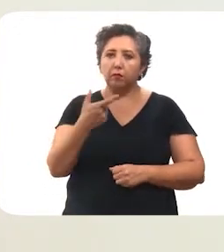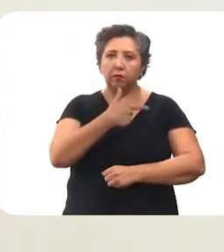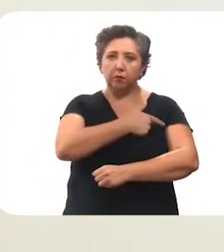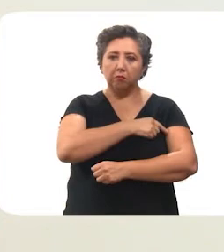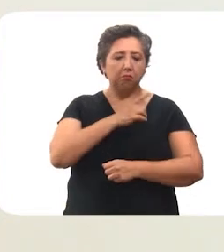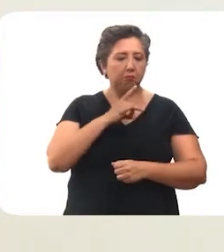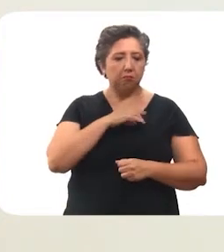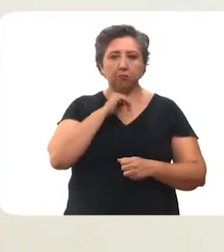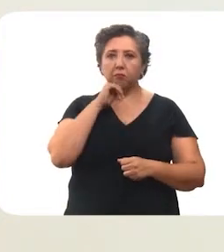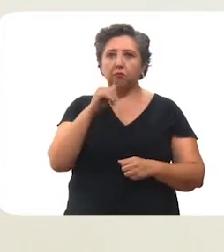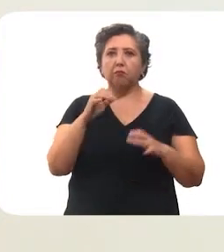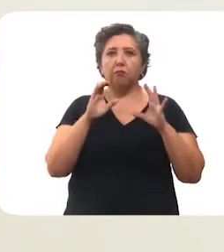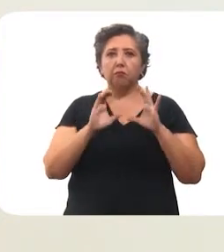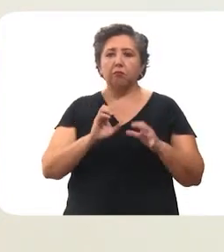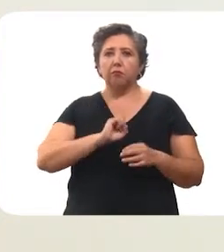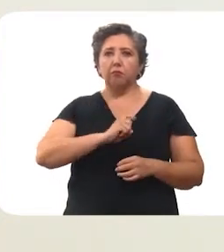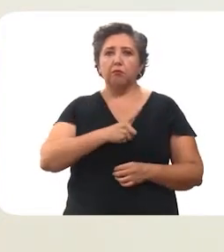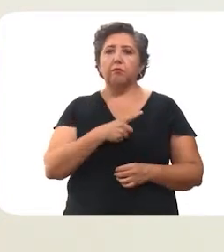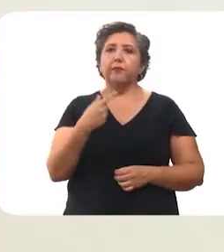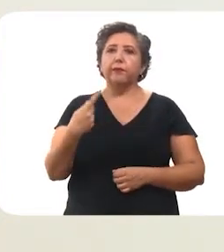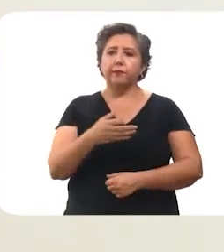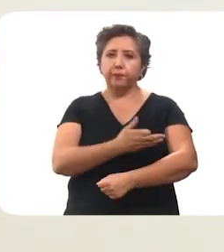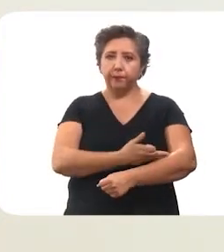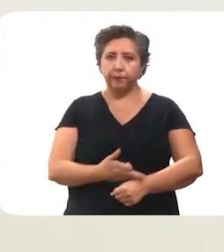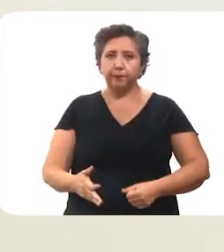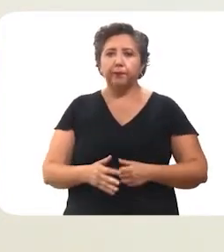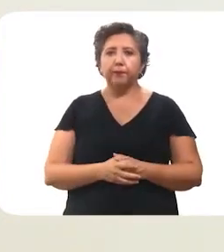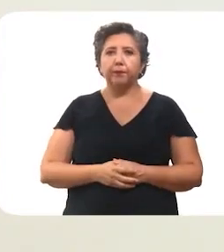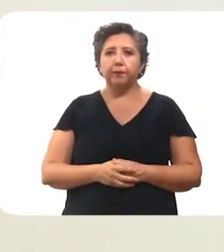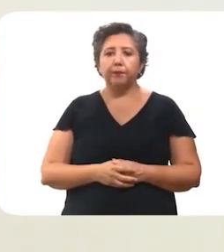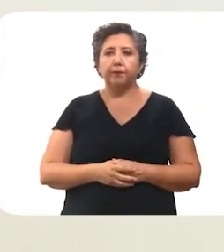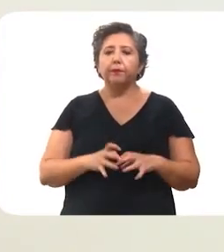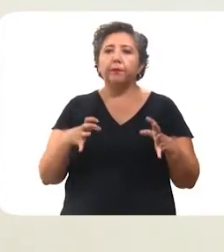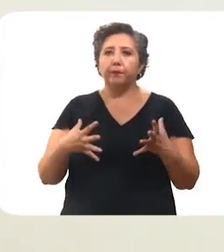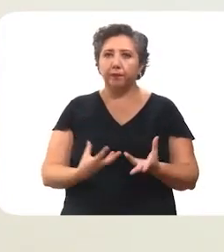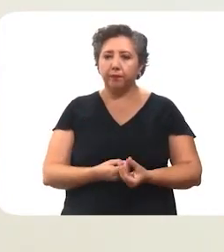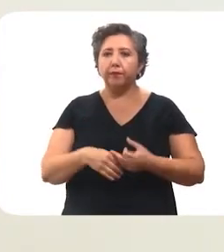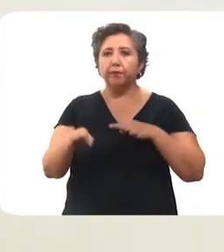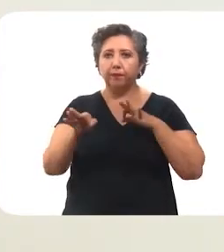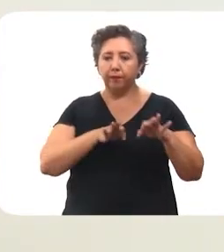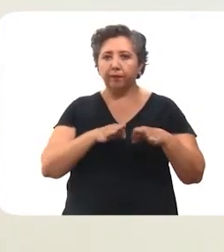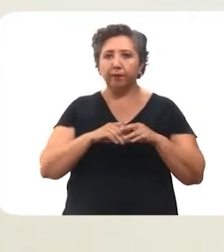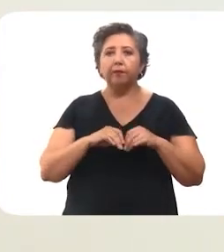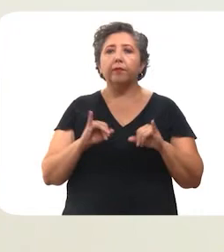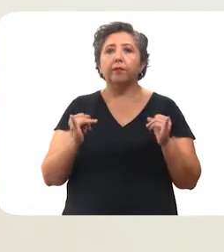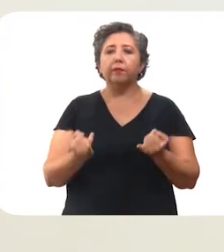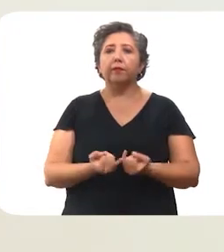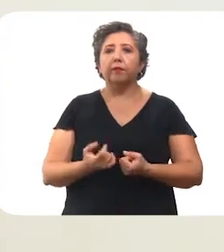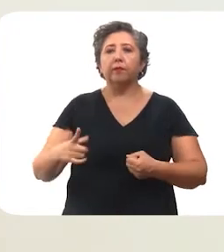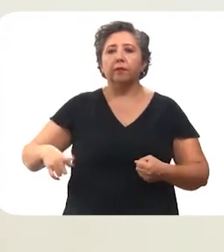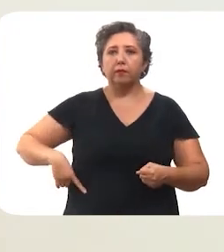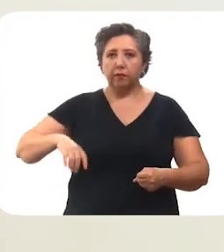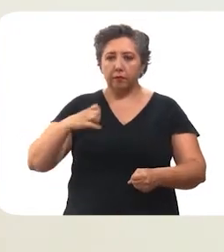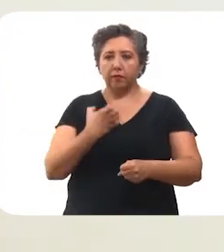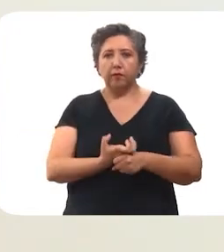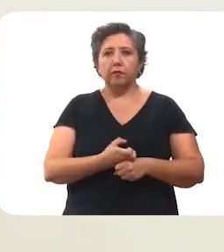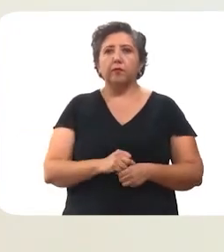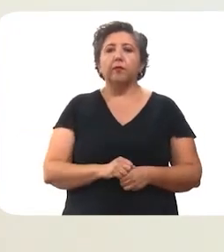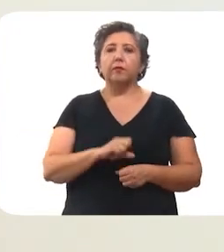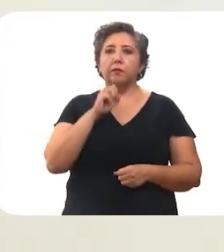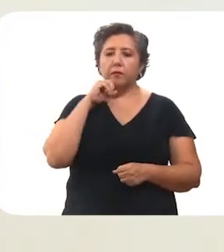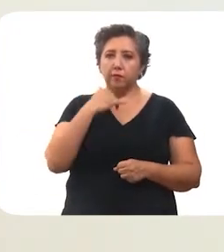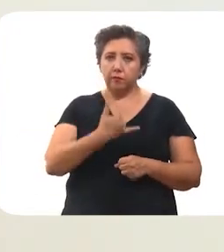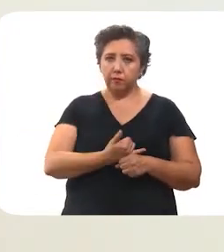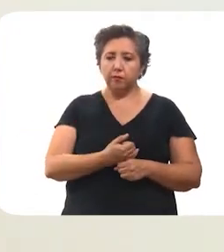vacunarse sin temor para proteger nuestra salud y la de nuestras familias. Estamos trabajando de manera conjunta el gobierno del estado,